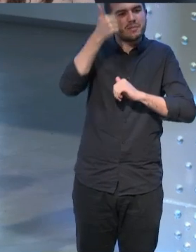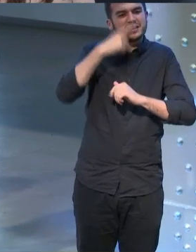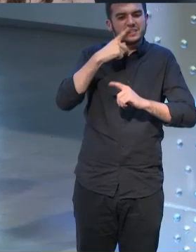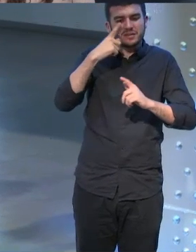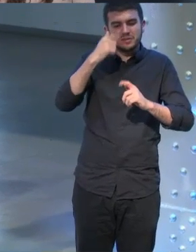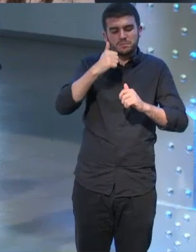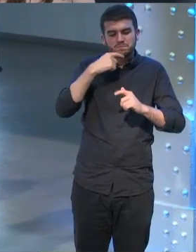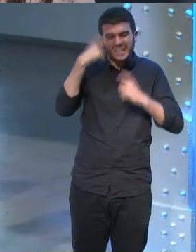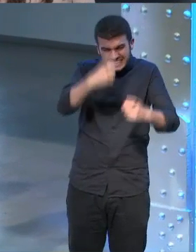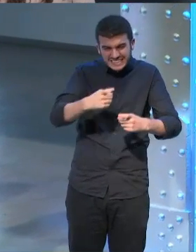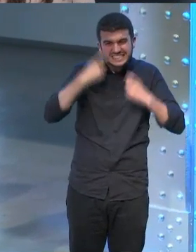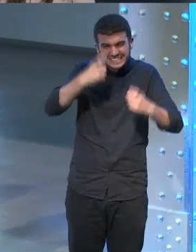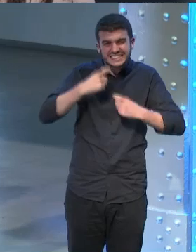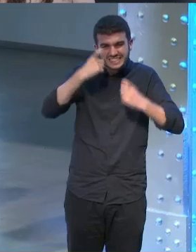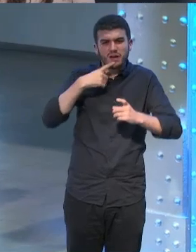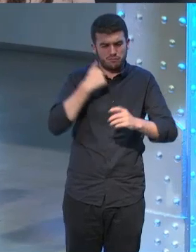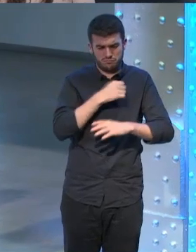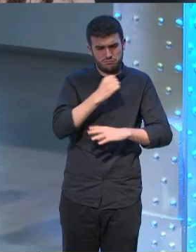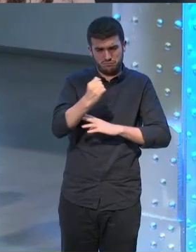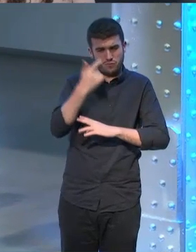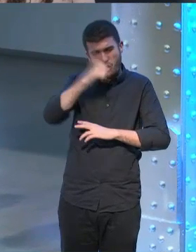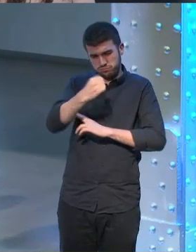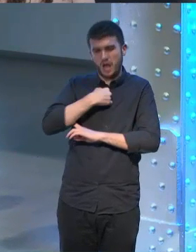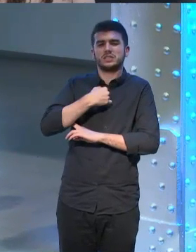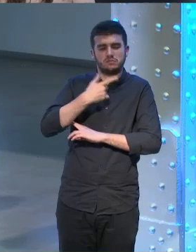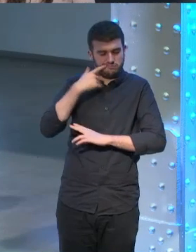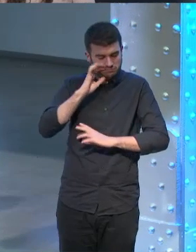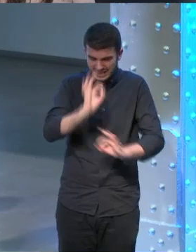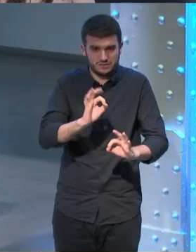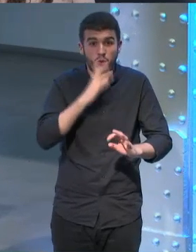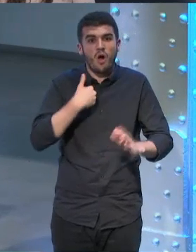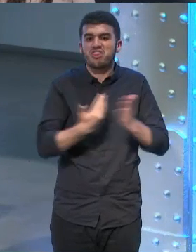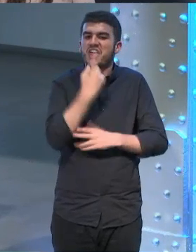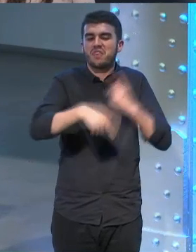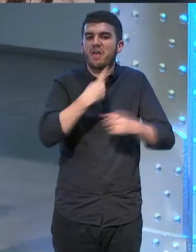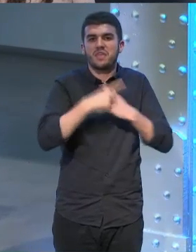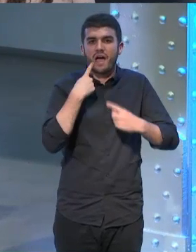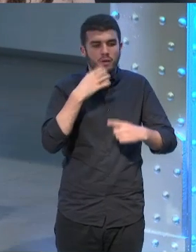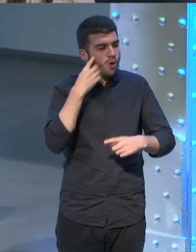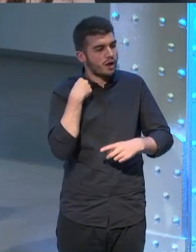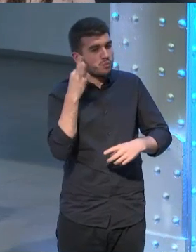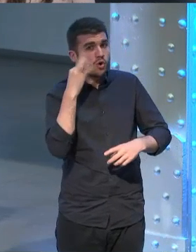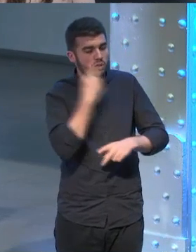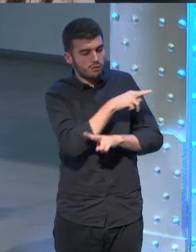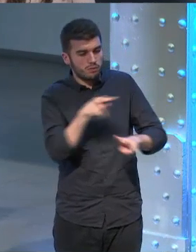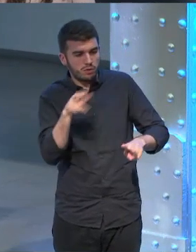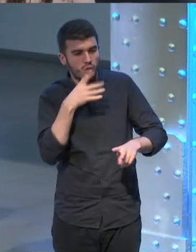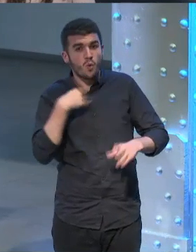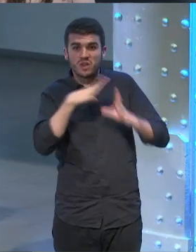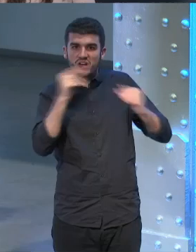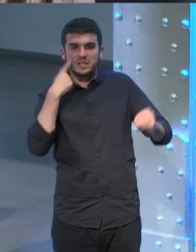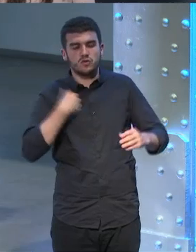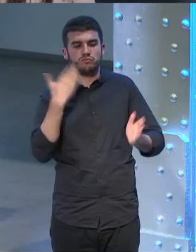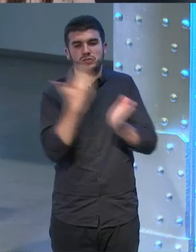ese esfuerzo, por lo menos es lo que yo veo yo en mi día a día en el trabajo, ¿no? O cuando a veces estoy en universidades